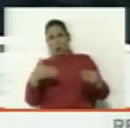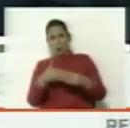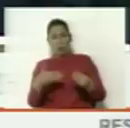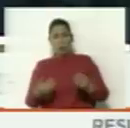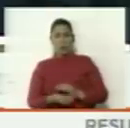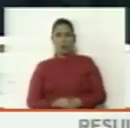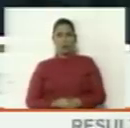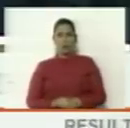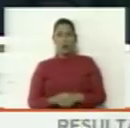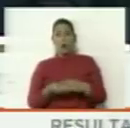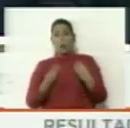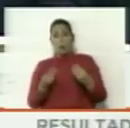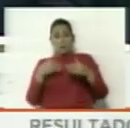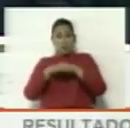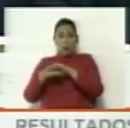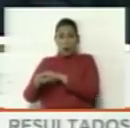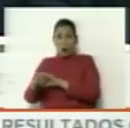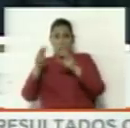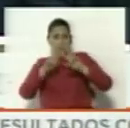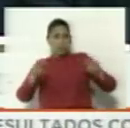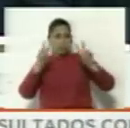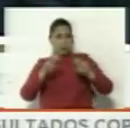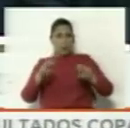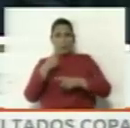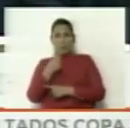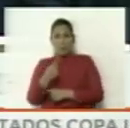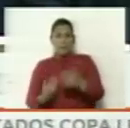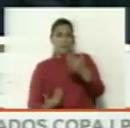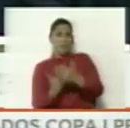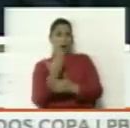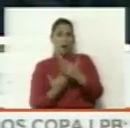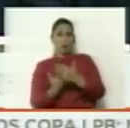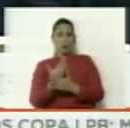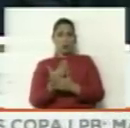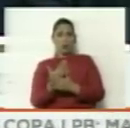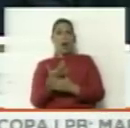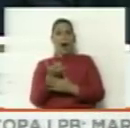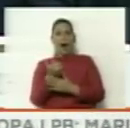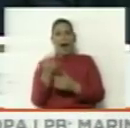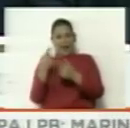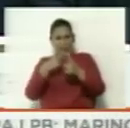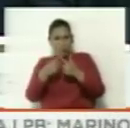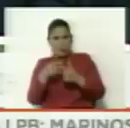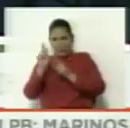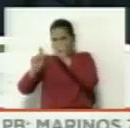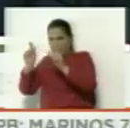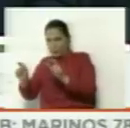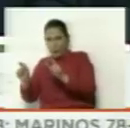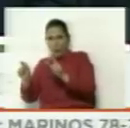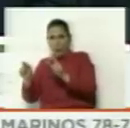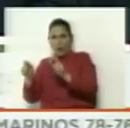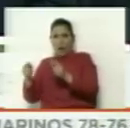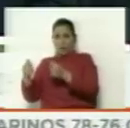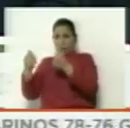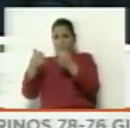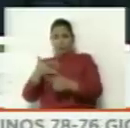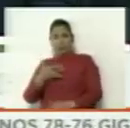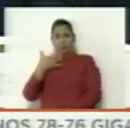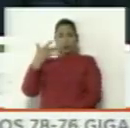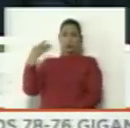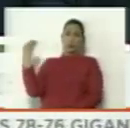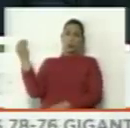como reposan en la investigación y en las facturas, lo estaban gastando en hoteles de lujo para